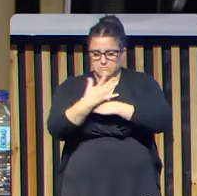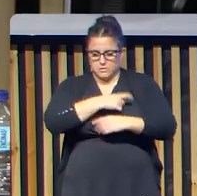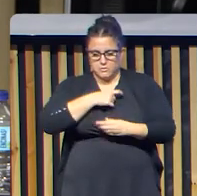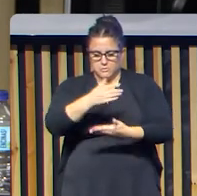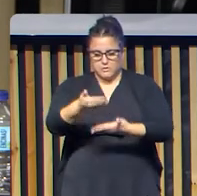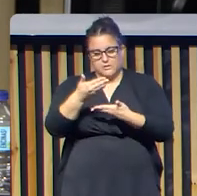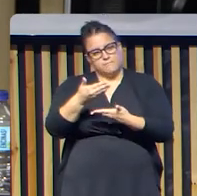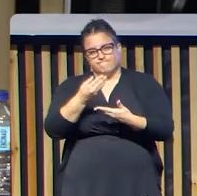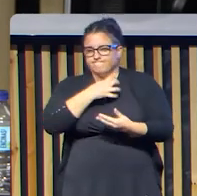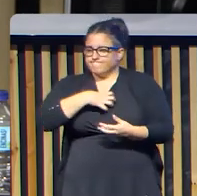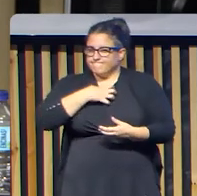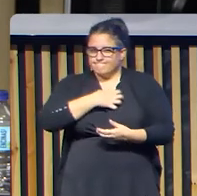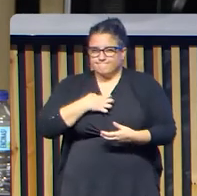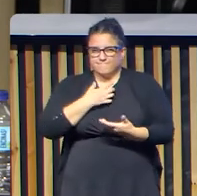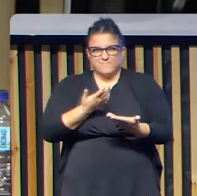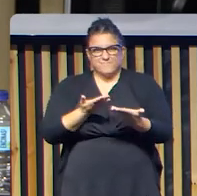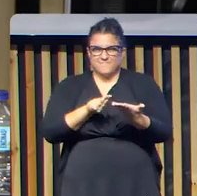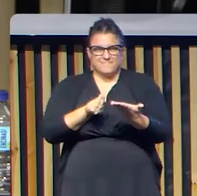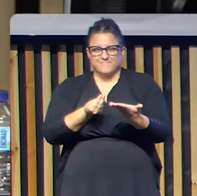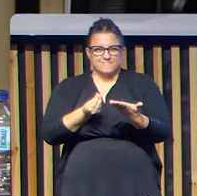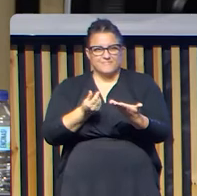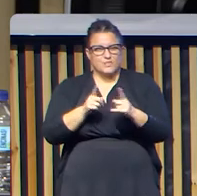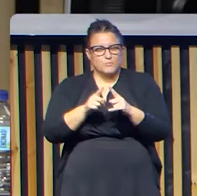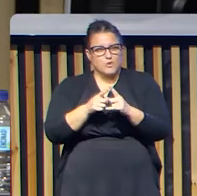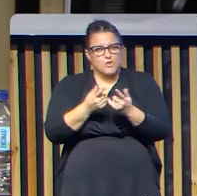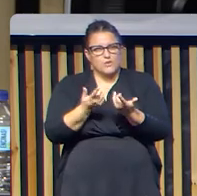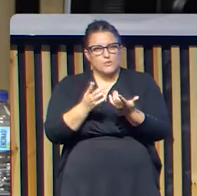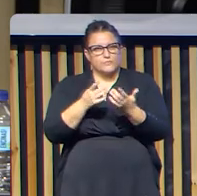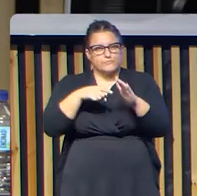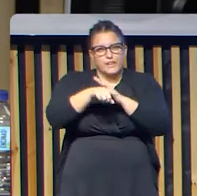empezaba a ser una cosa de neolengua burocrática